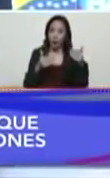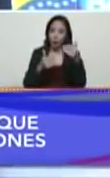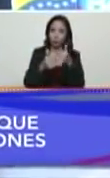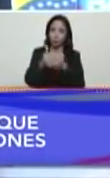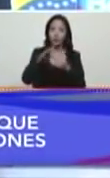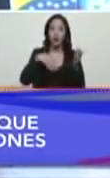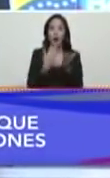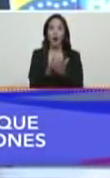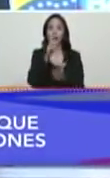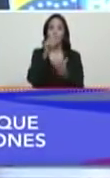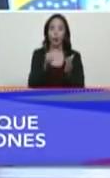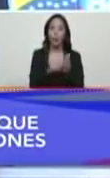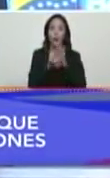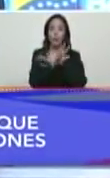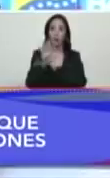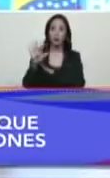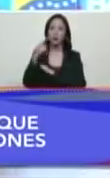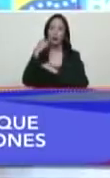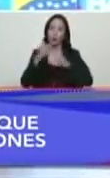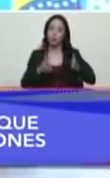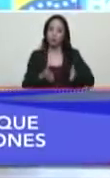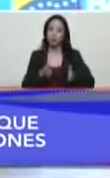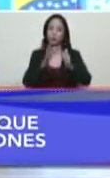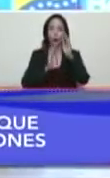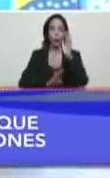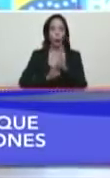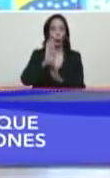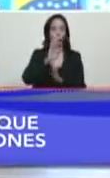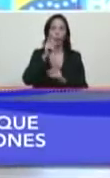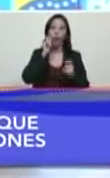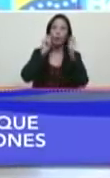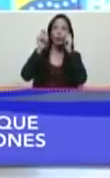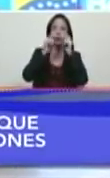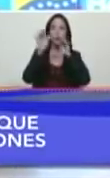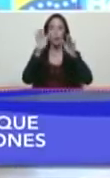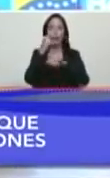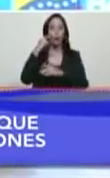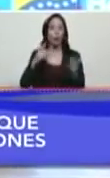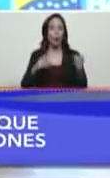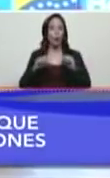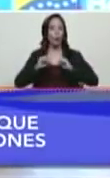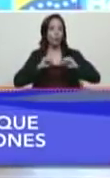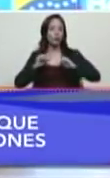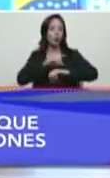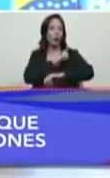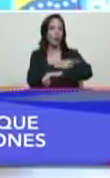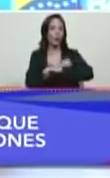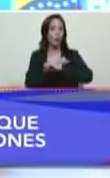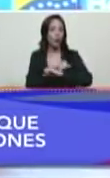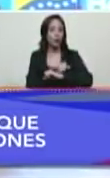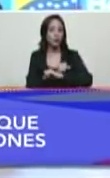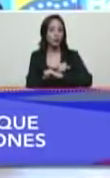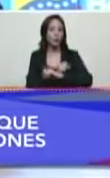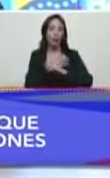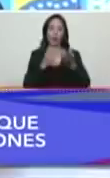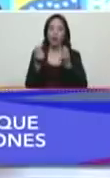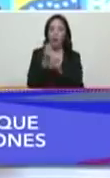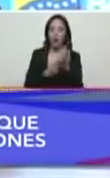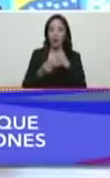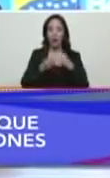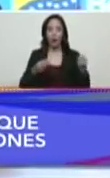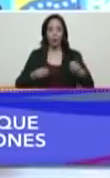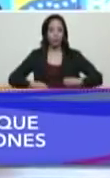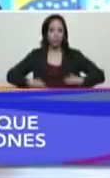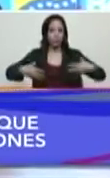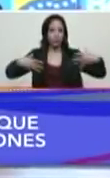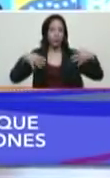Seguir transitando el camino del desarrollo del turismo como motor poderoso de creación de riqueza para el